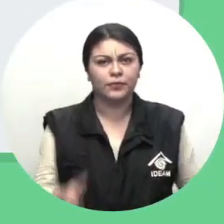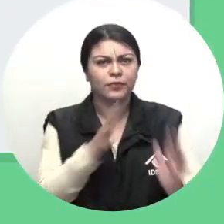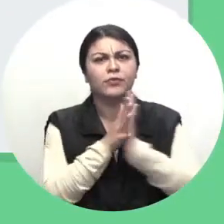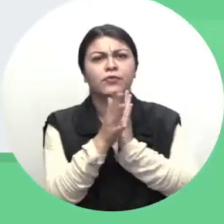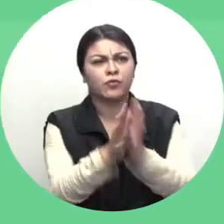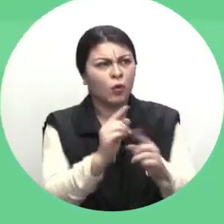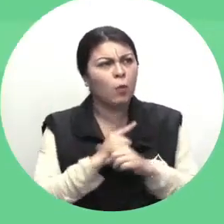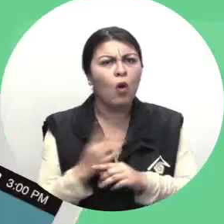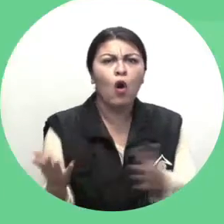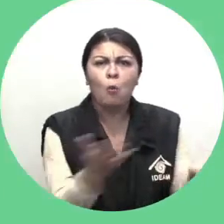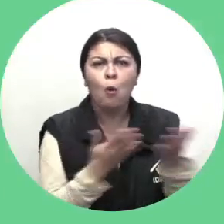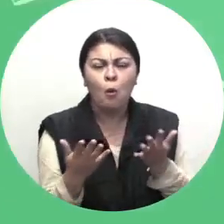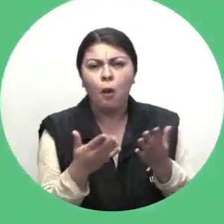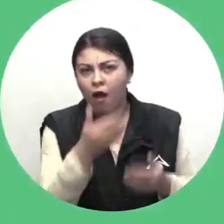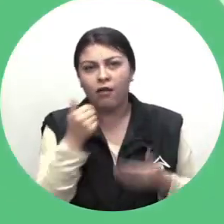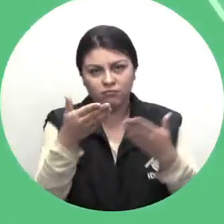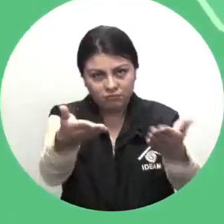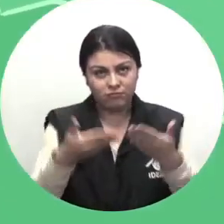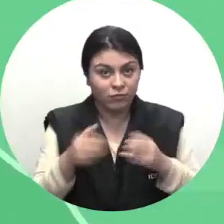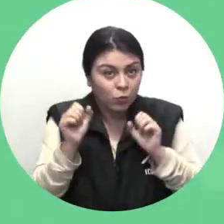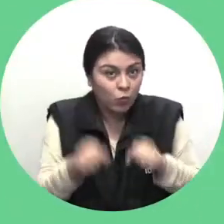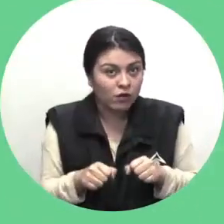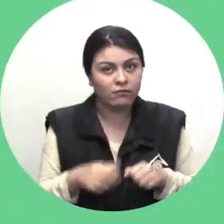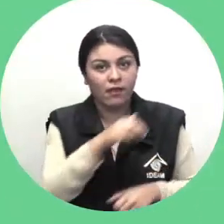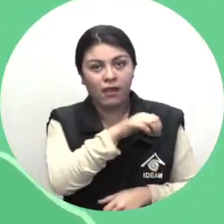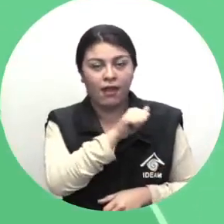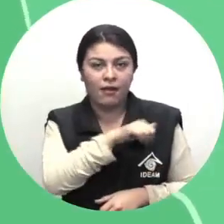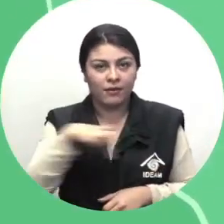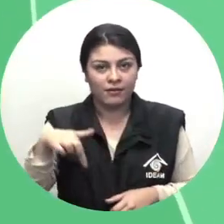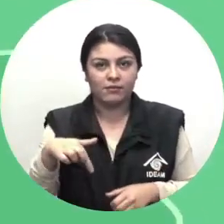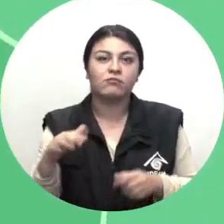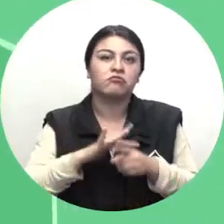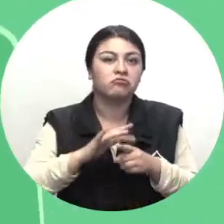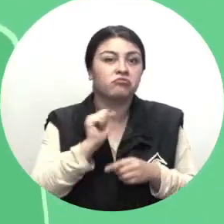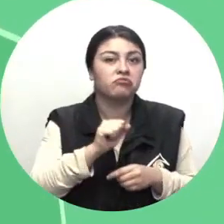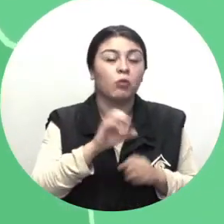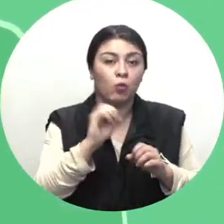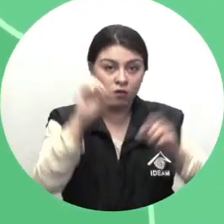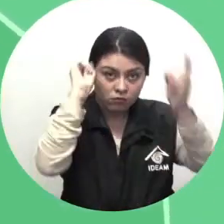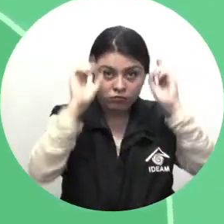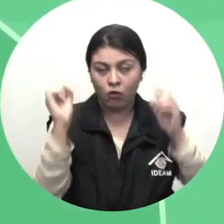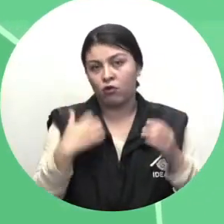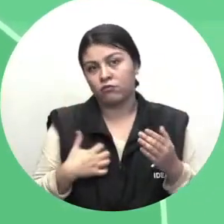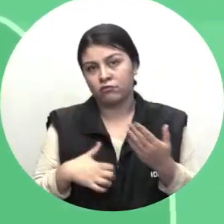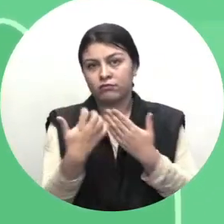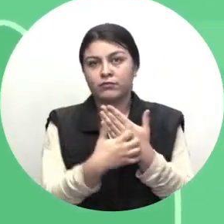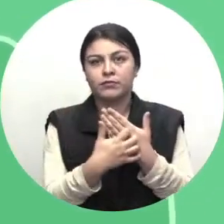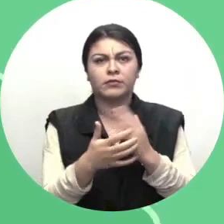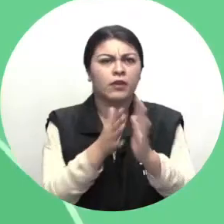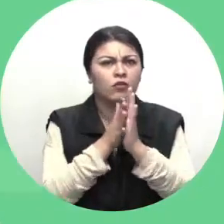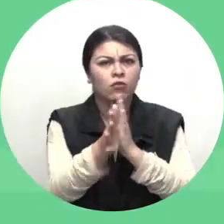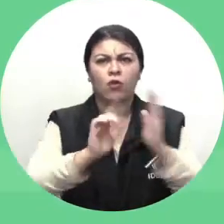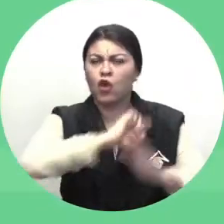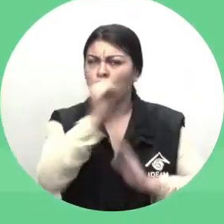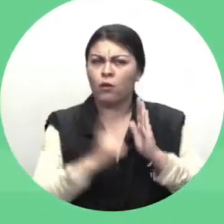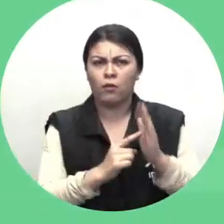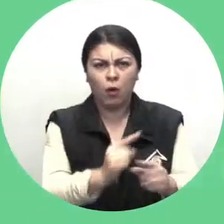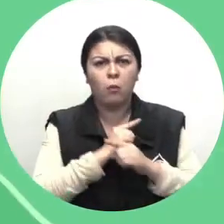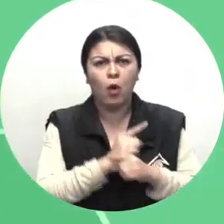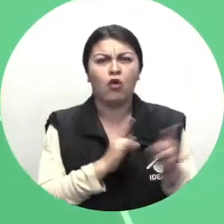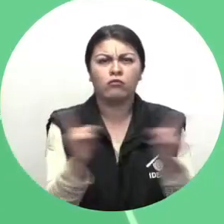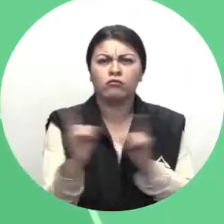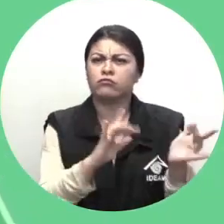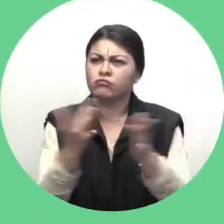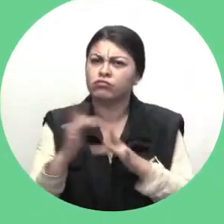www.idean.gov.co. Y para estar informado al instante, descarga nuestra aplicación Mi Pronóstico desde Google Play o App Store. Información en